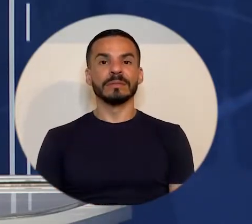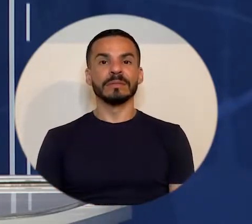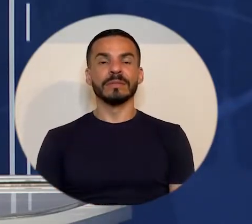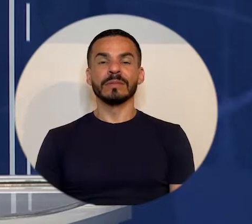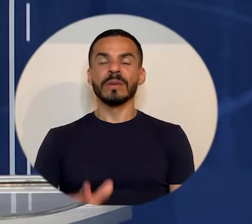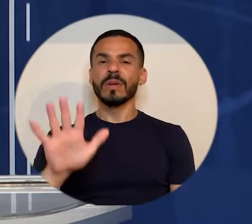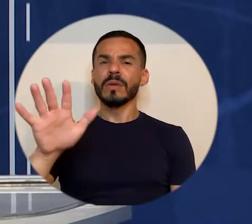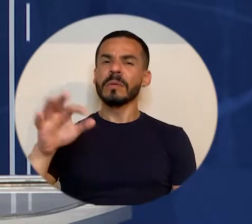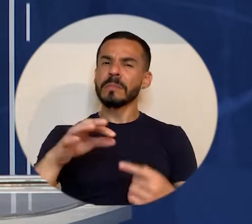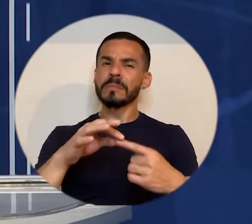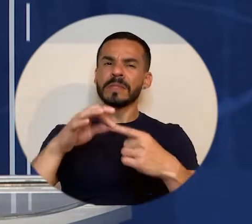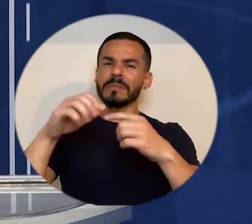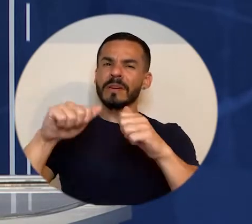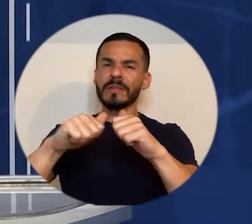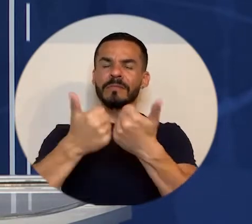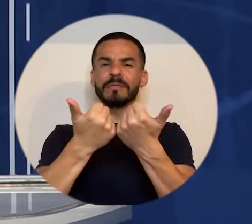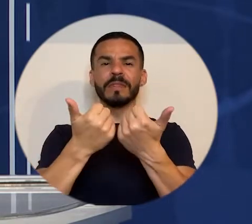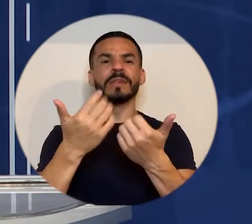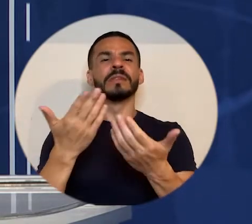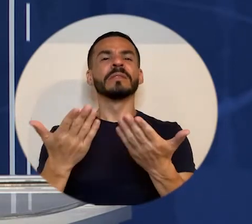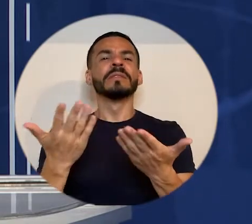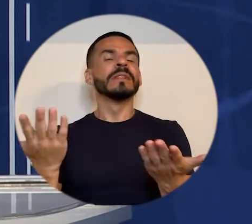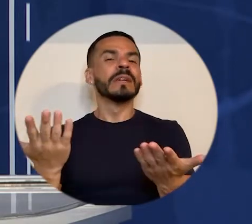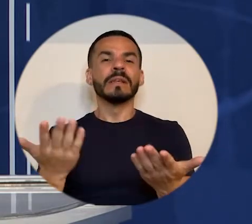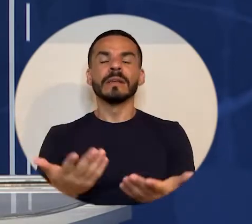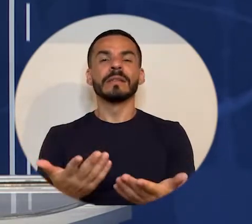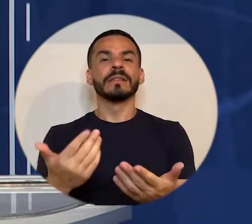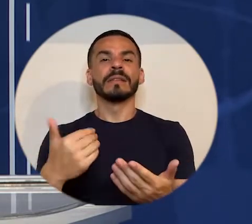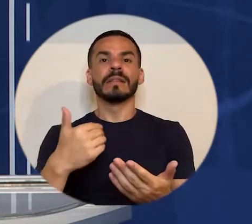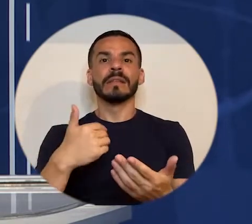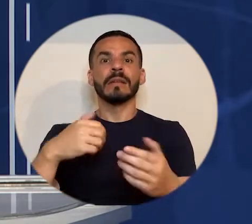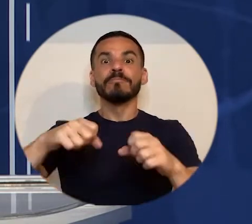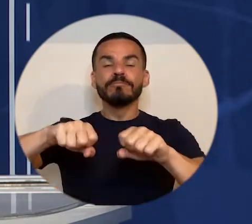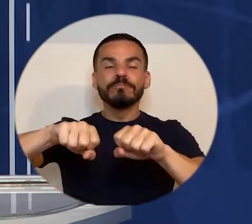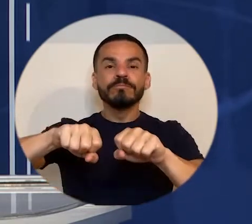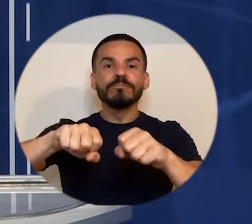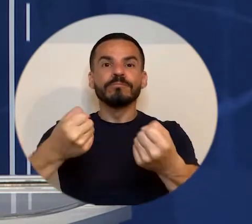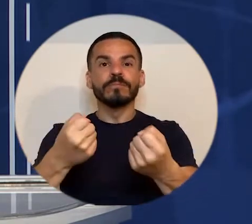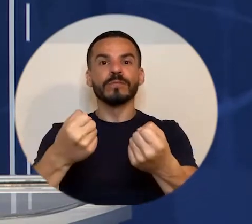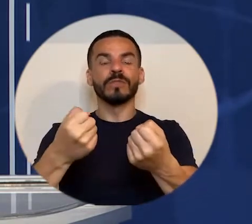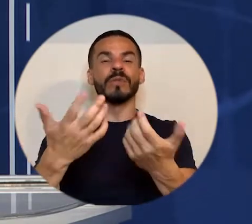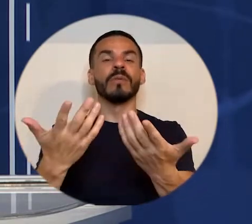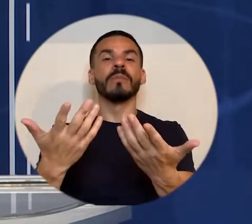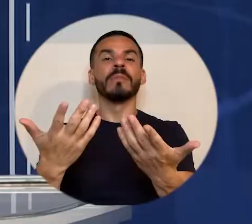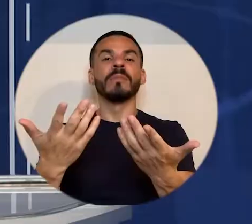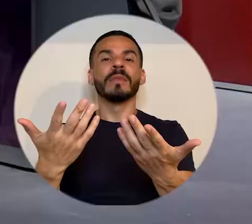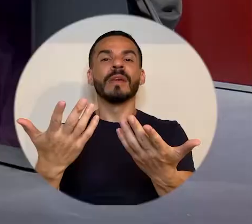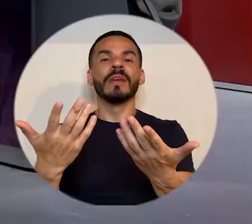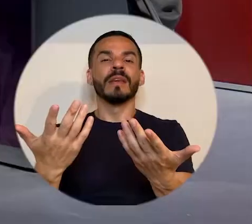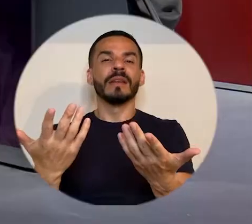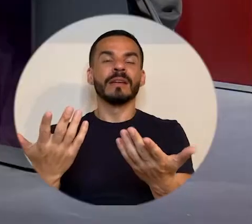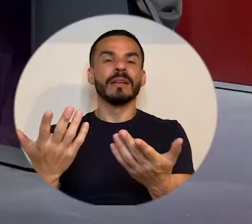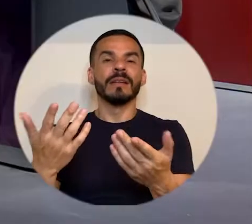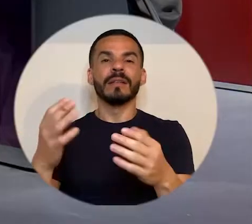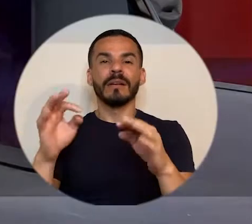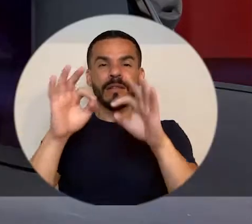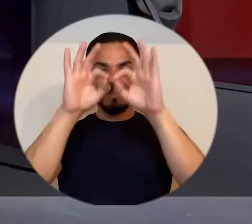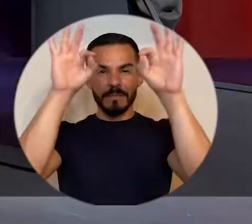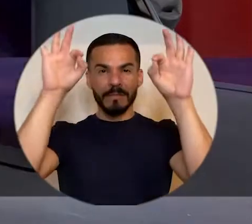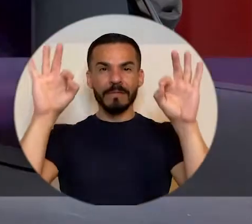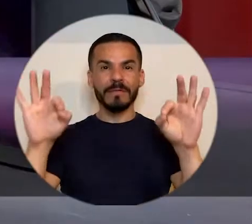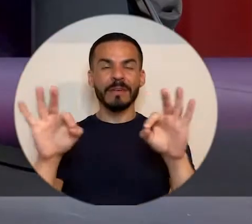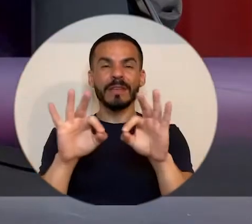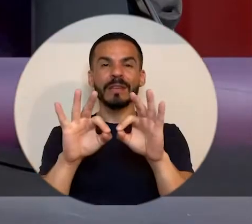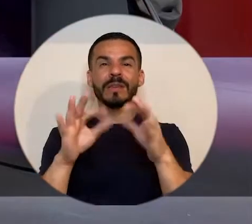uno de sus principales retos probablemente fue tener que romper con la figura,